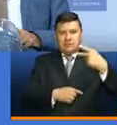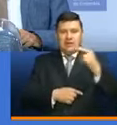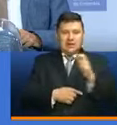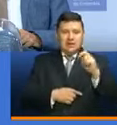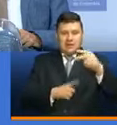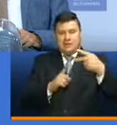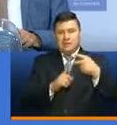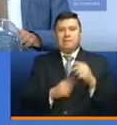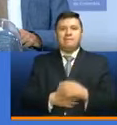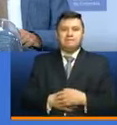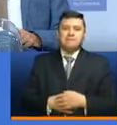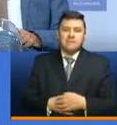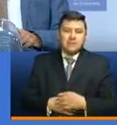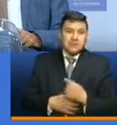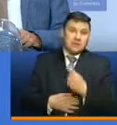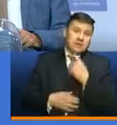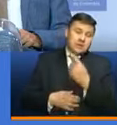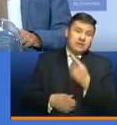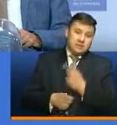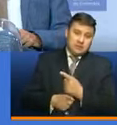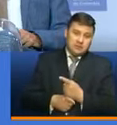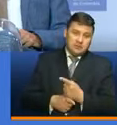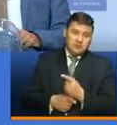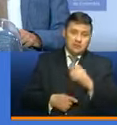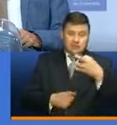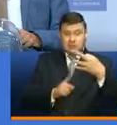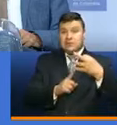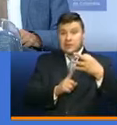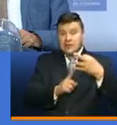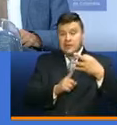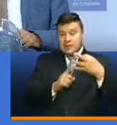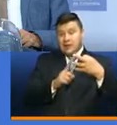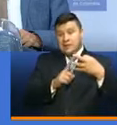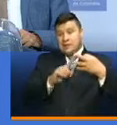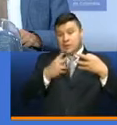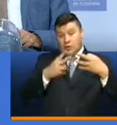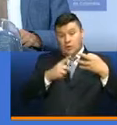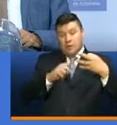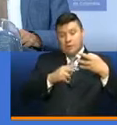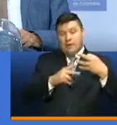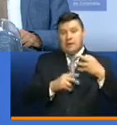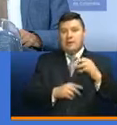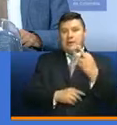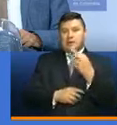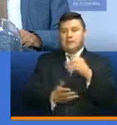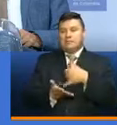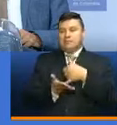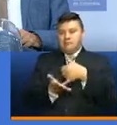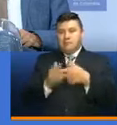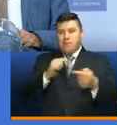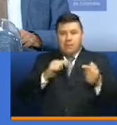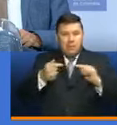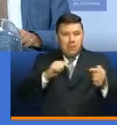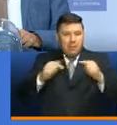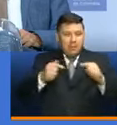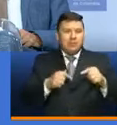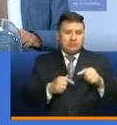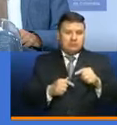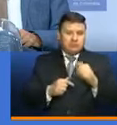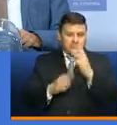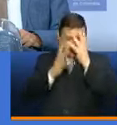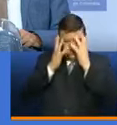categoría. También declaramos desierto el tercer lugar, así que ellos son los primeros premiados en este concurso de los